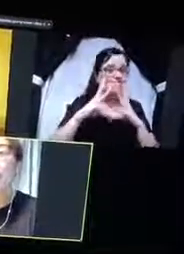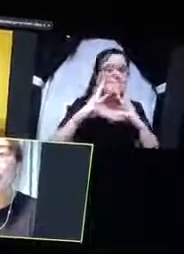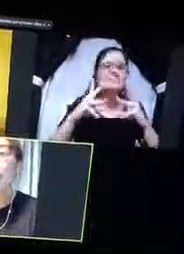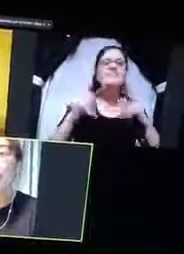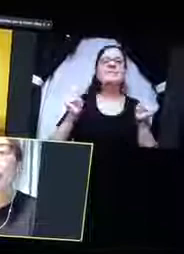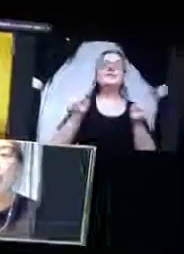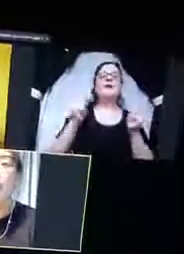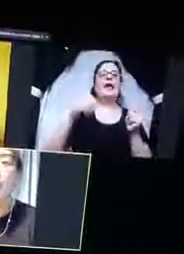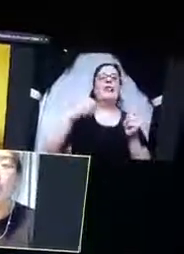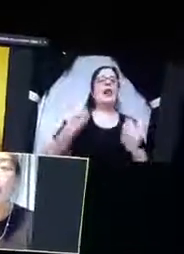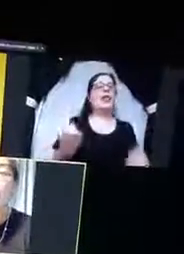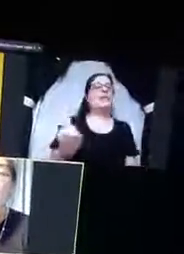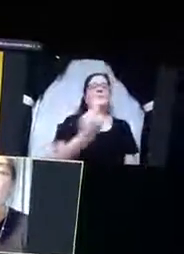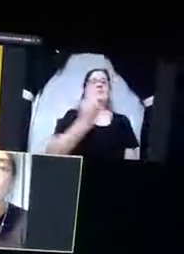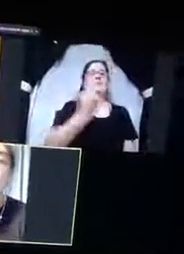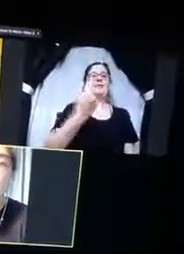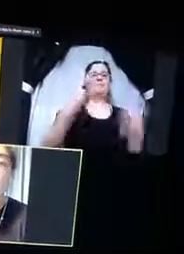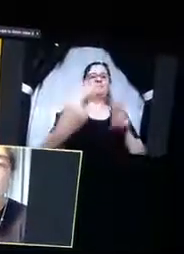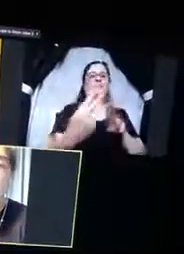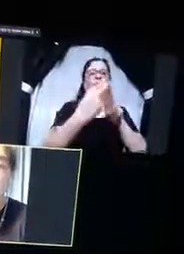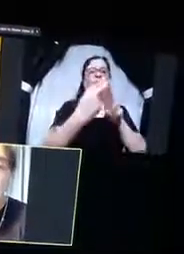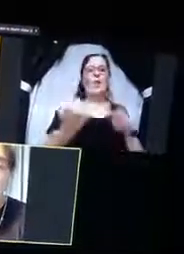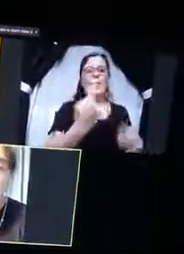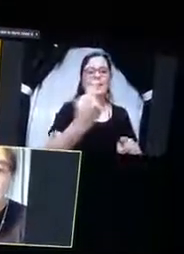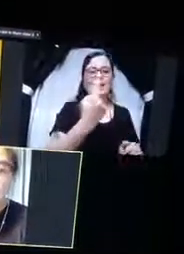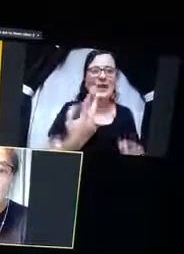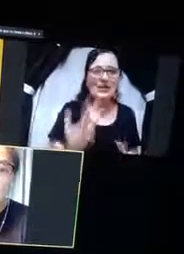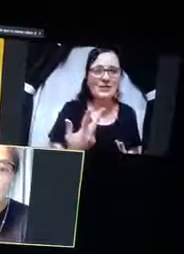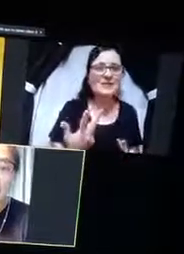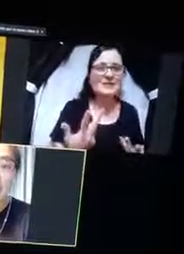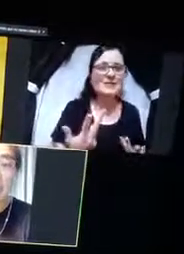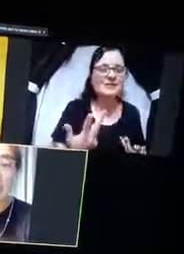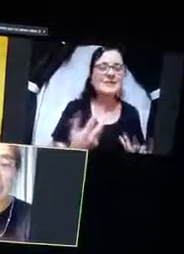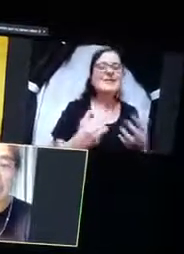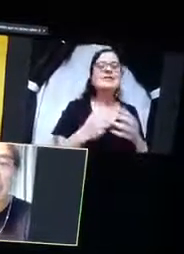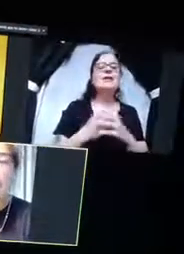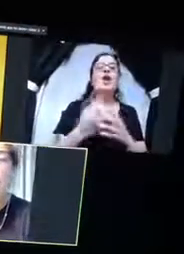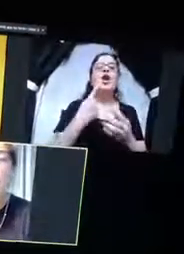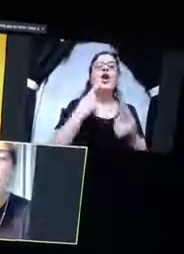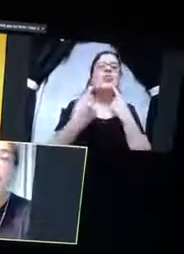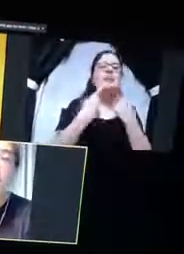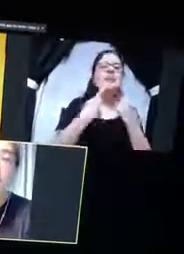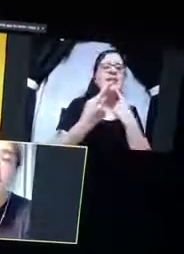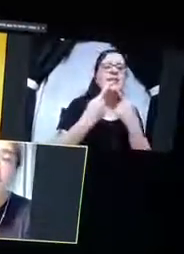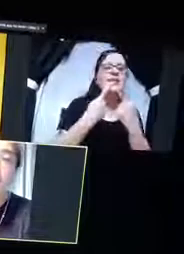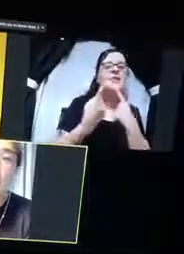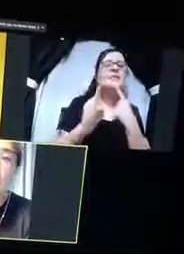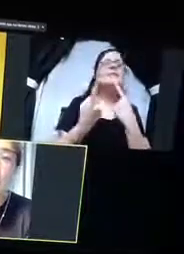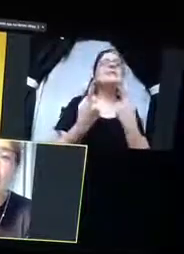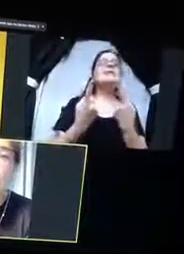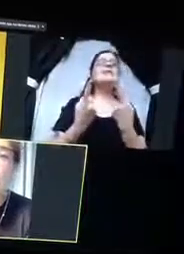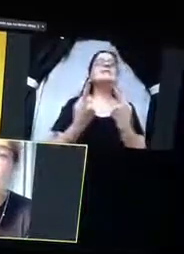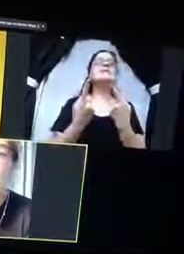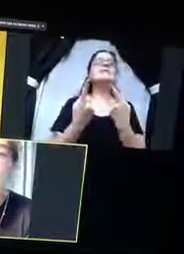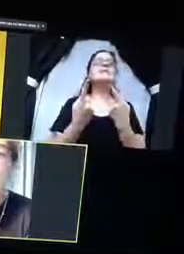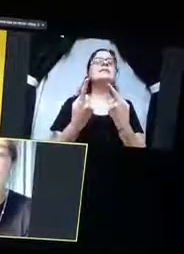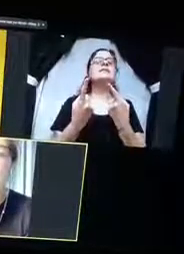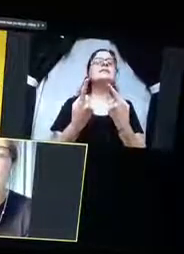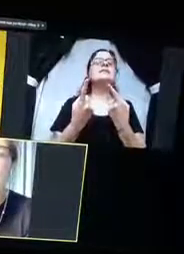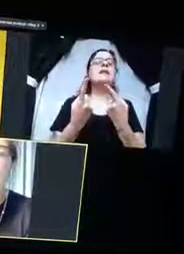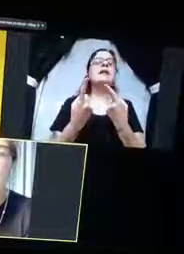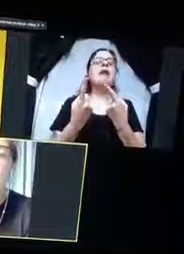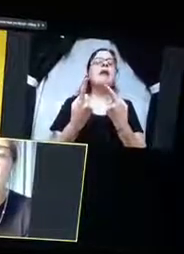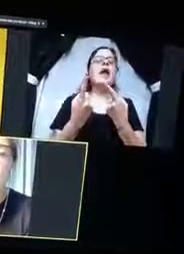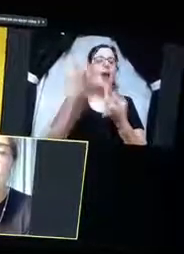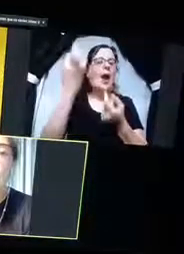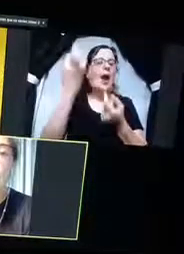Bien, para cerrar, la verdad, esta fue la primera edición de lo que serían unas charlas de café, en entrevistas con diferentes profesionales de área, para que